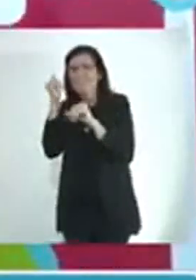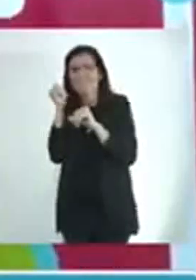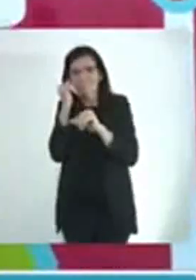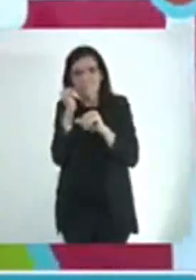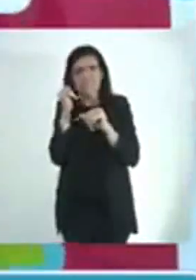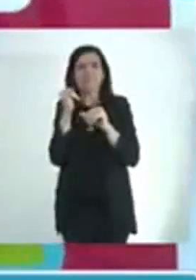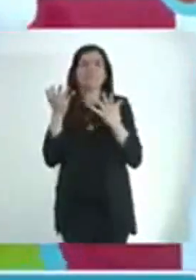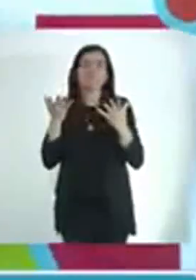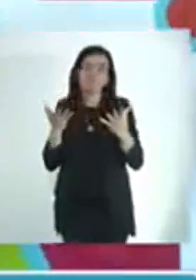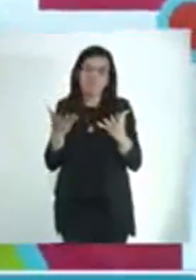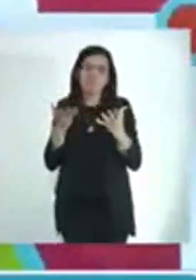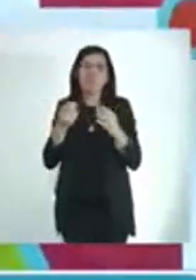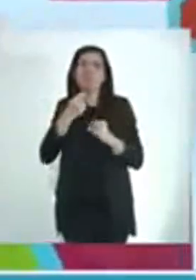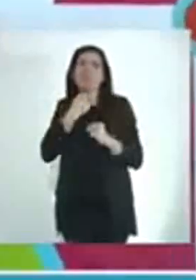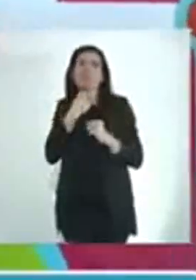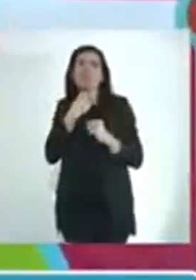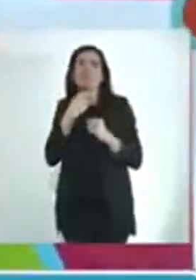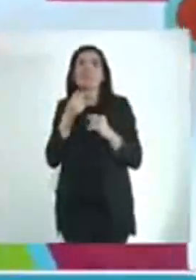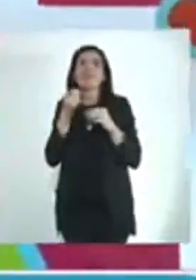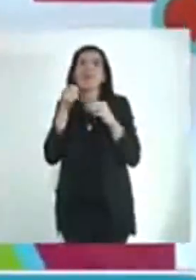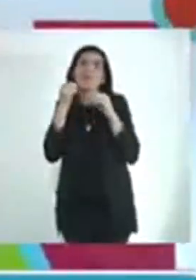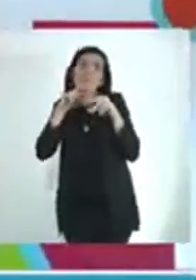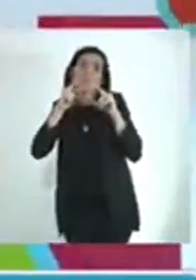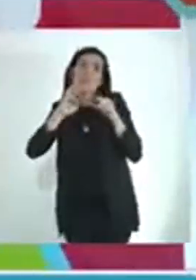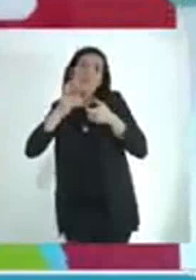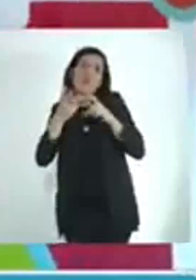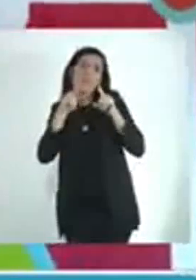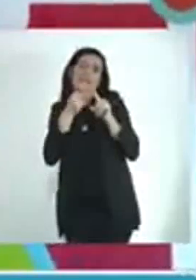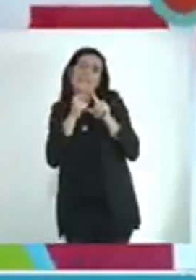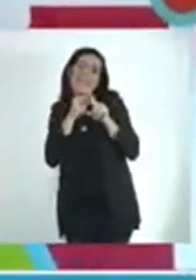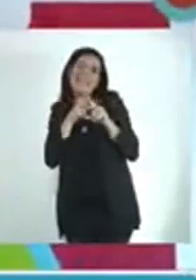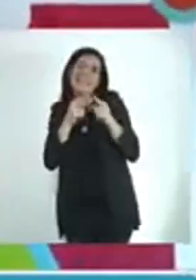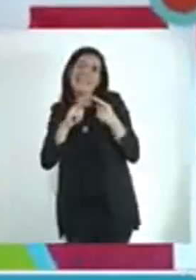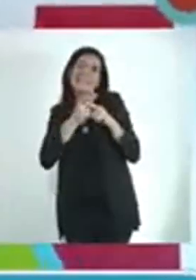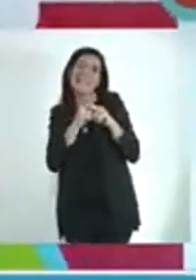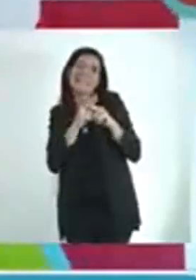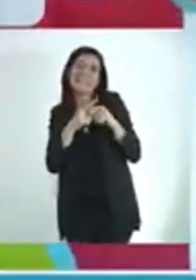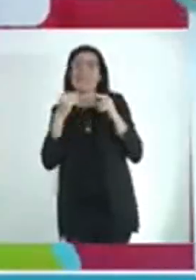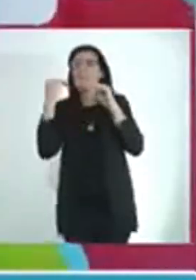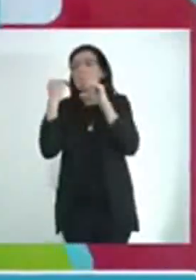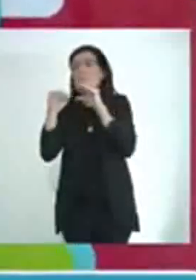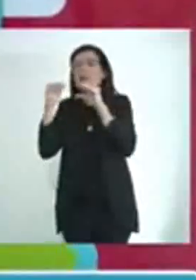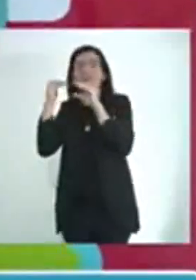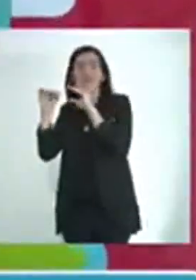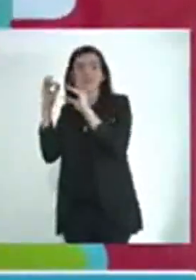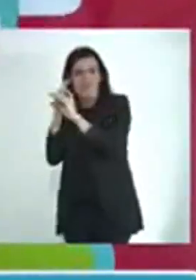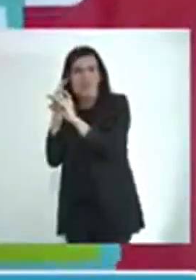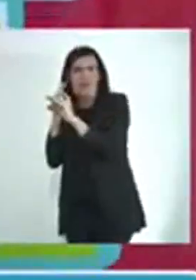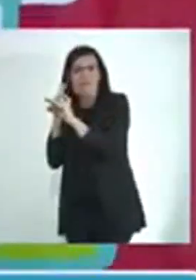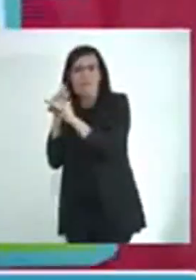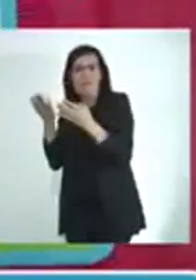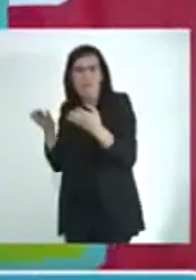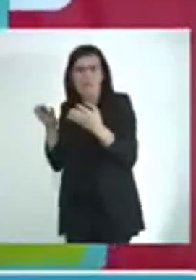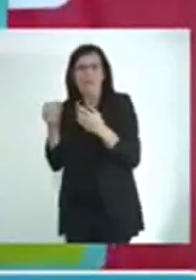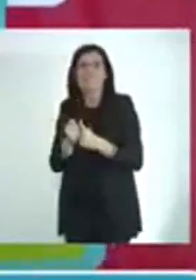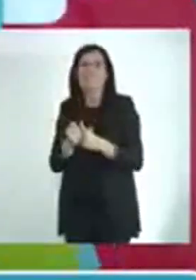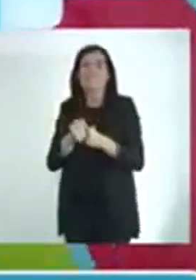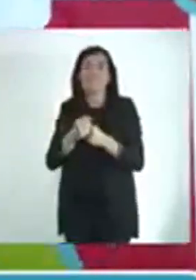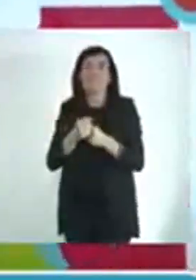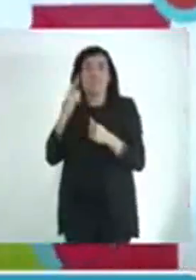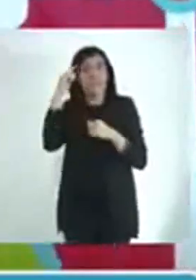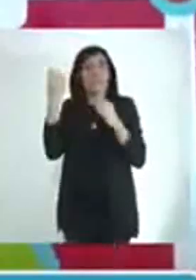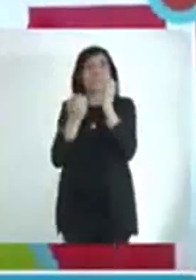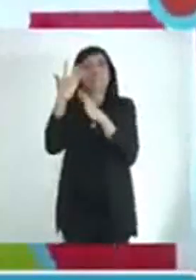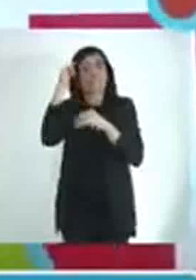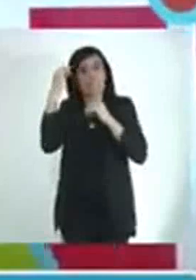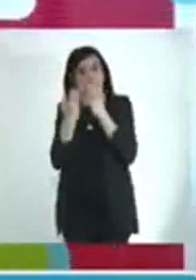talleres adaptados a ella y a nuestros docentes. Así que bueno, hemos puesto toda nuestra creatividad también y nuestra innovación para poder